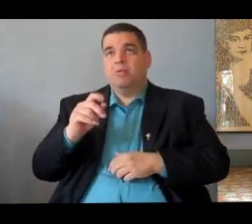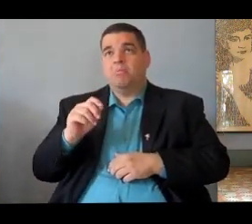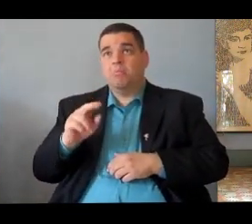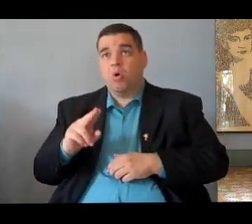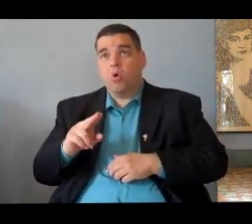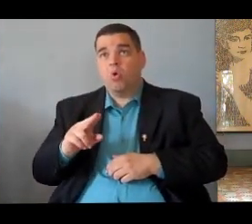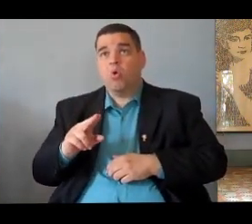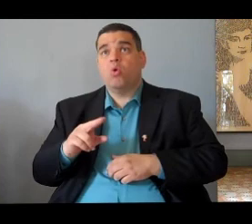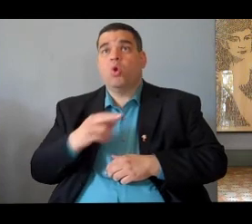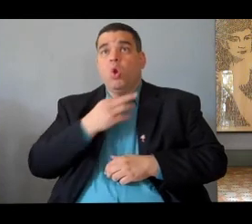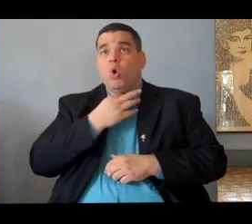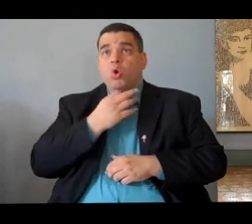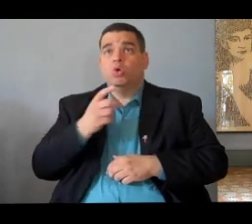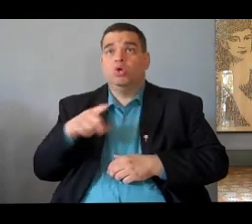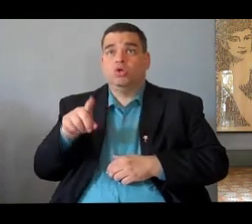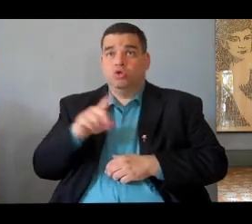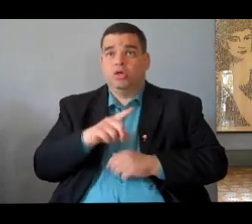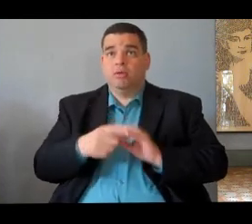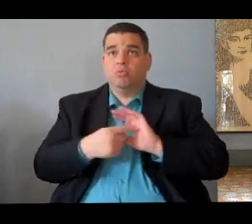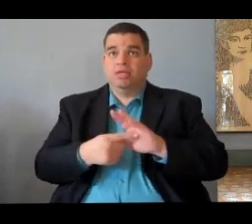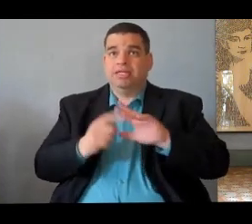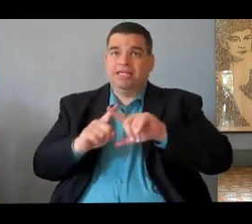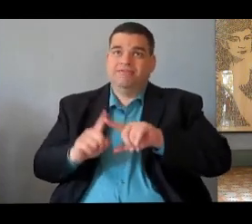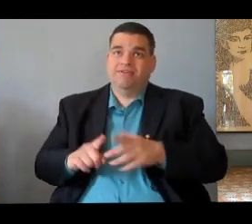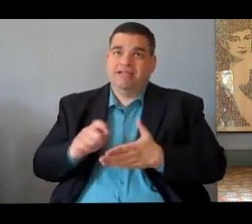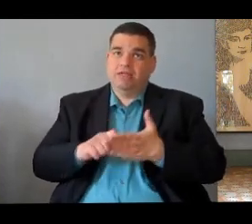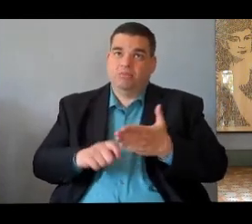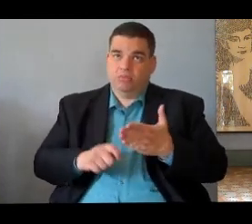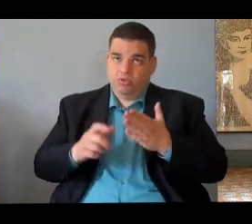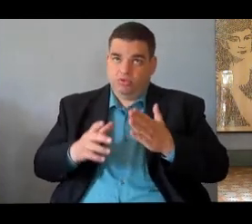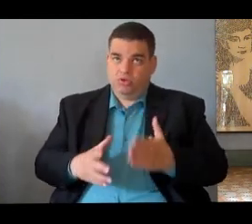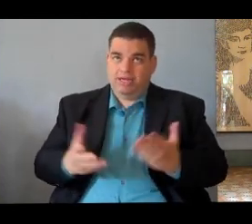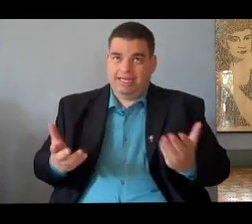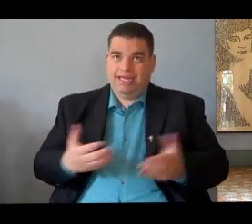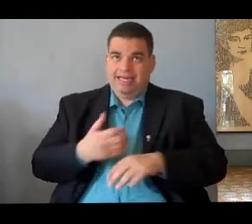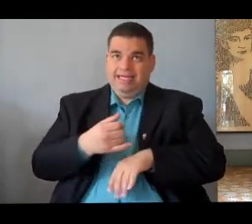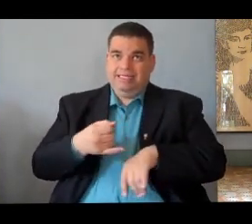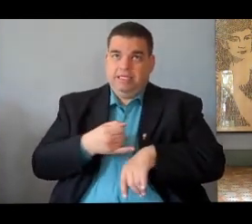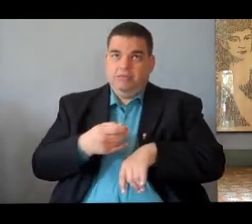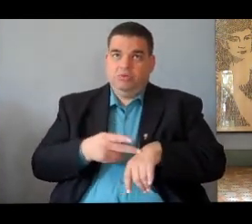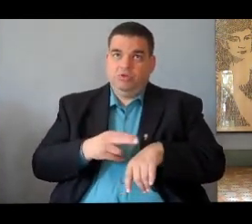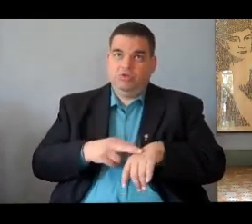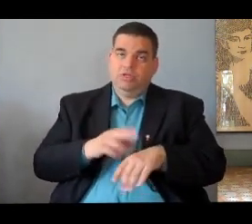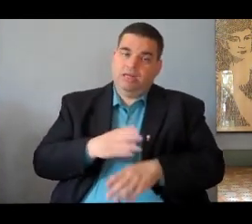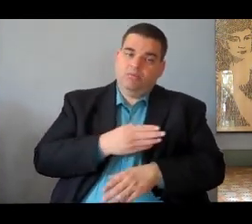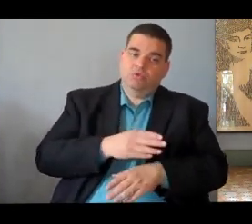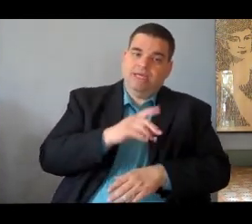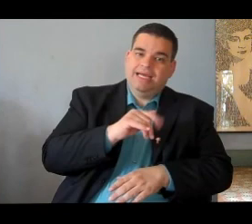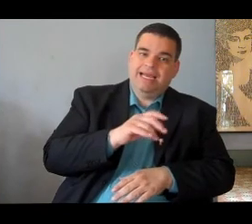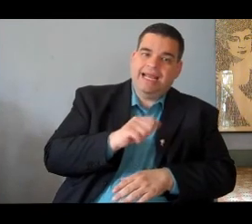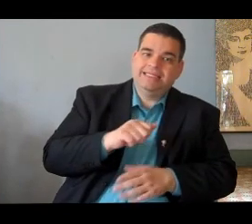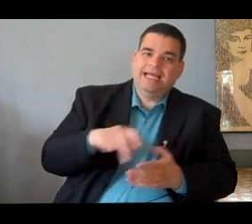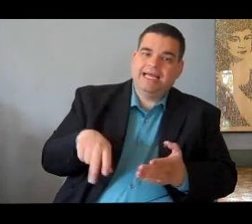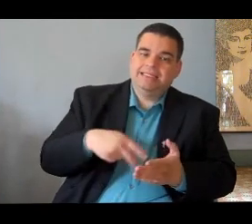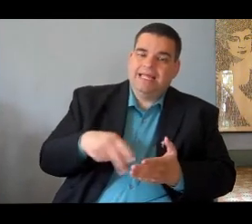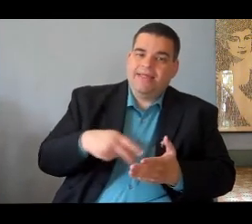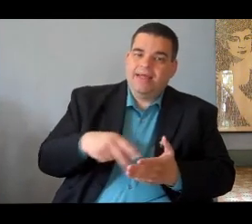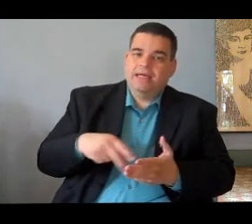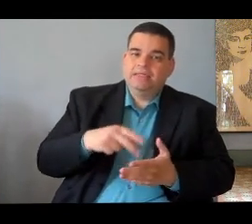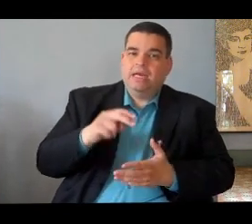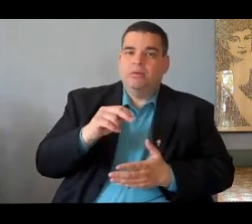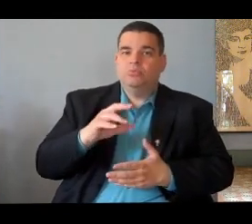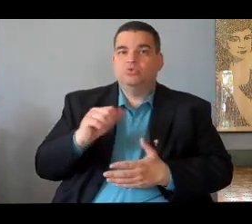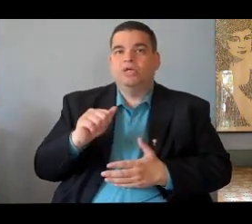de ella es que muestra a distintos compositores destacados en la isla, tanto de la música clásica, que es la danza, la música